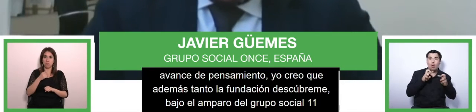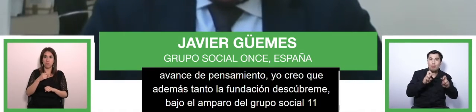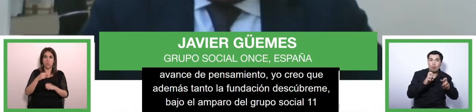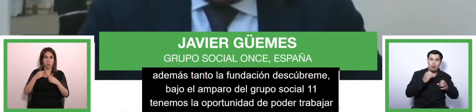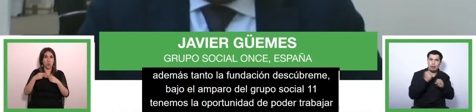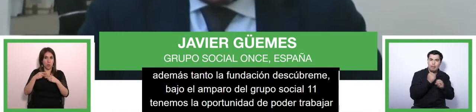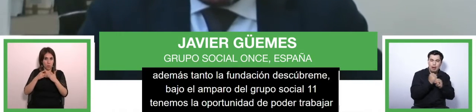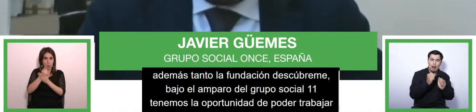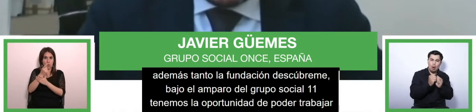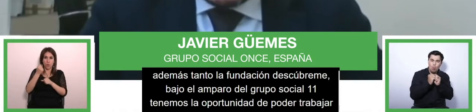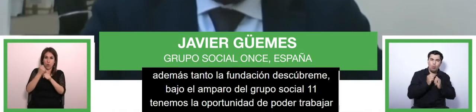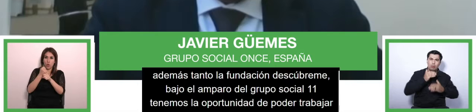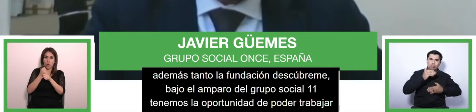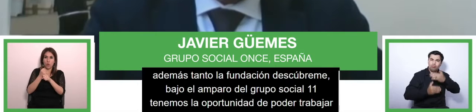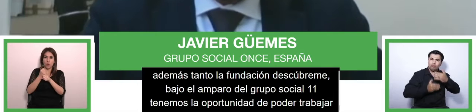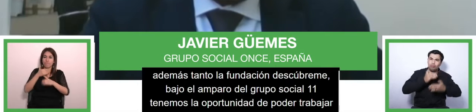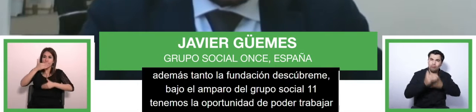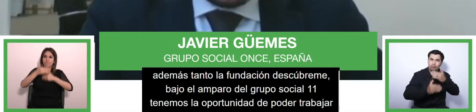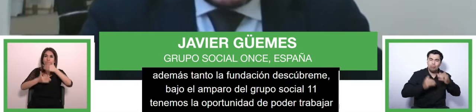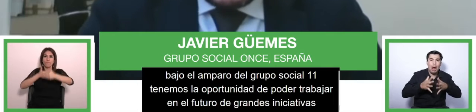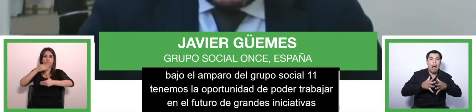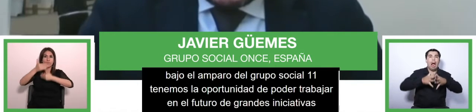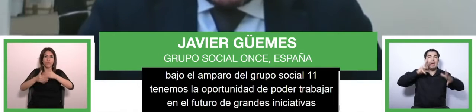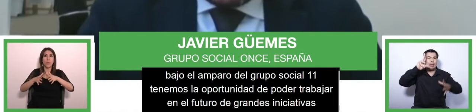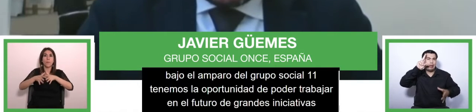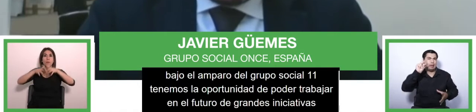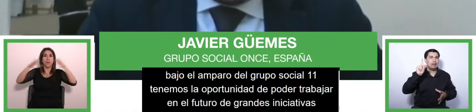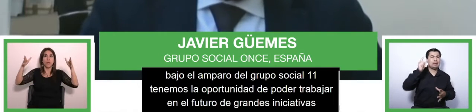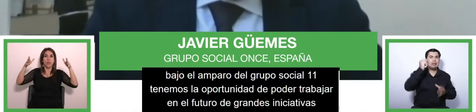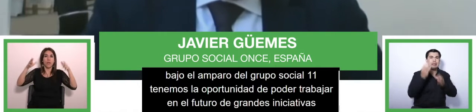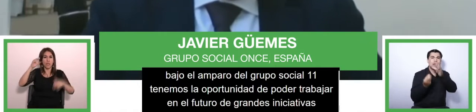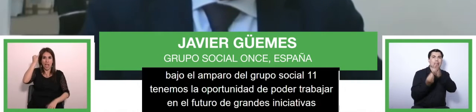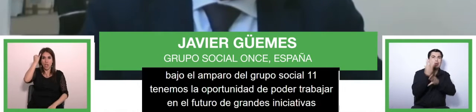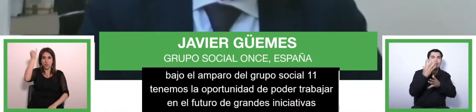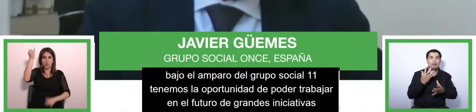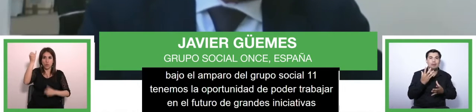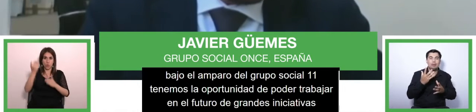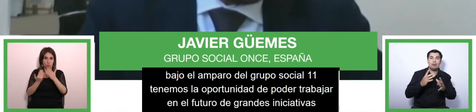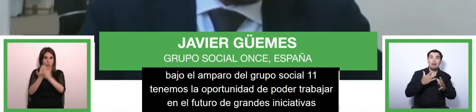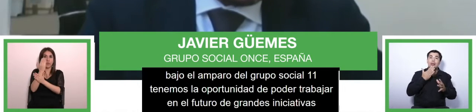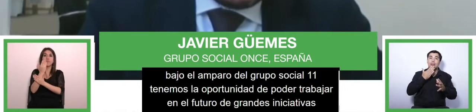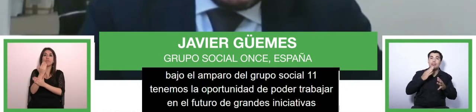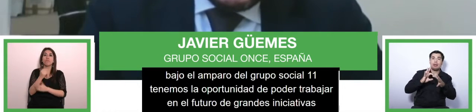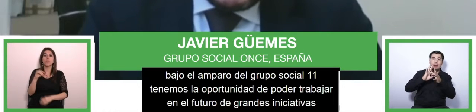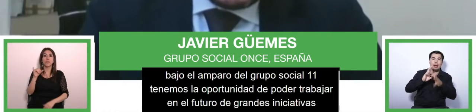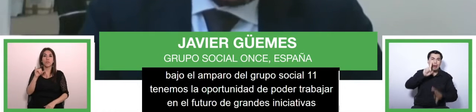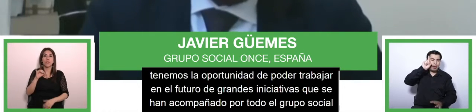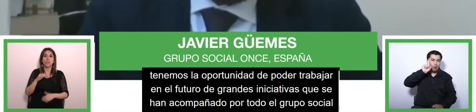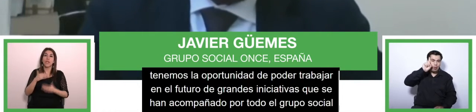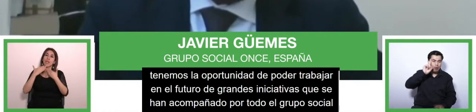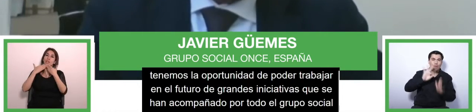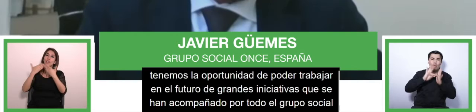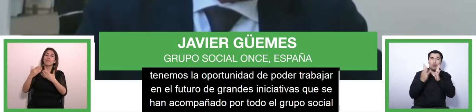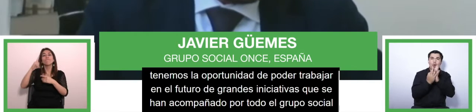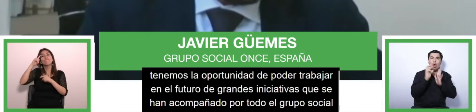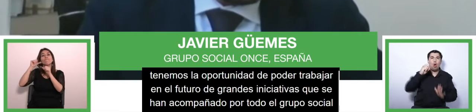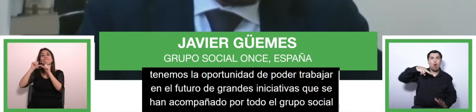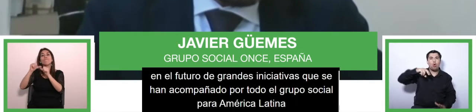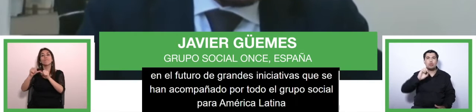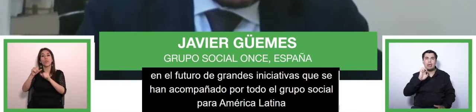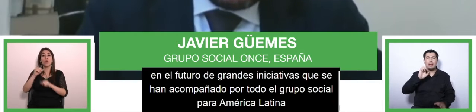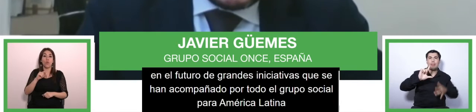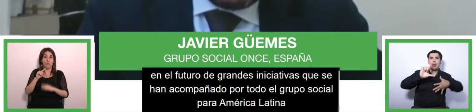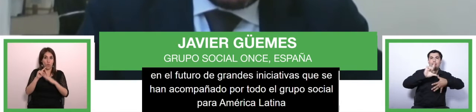iniciativas que serán acompañadas por todo el Grupo Social. Y aquí quiero recordar a nuestra Fundación ONCE para América Latina, que es sin duda también uno de los